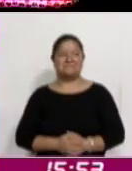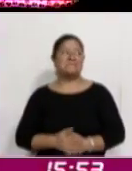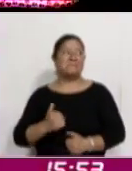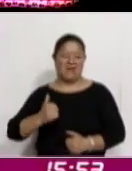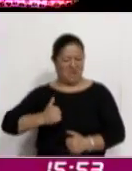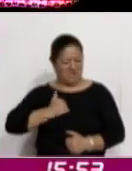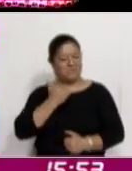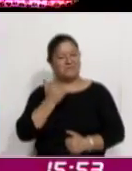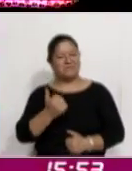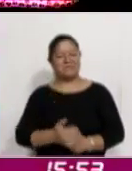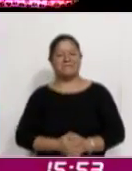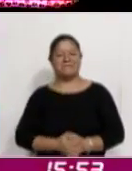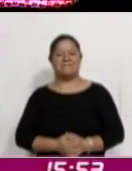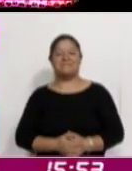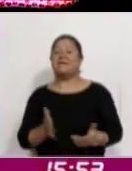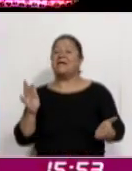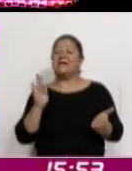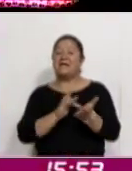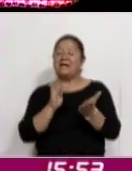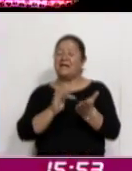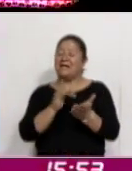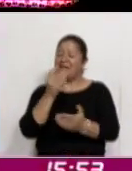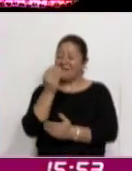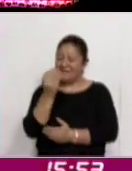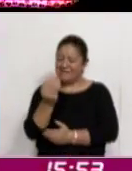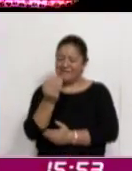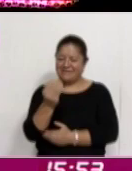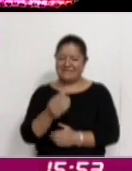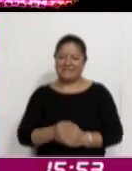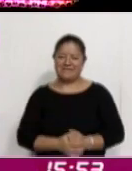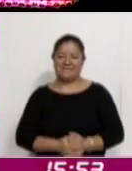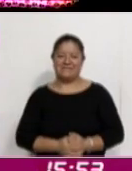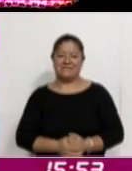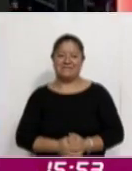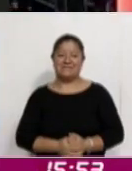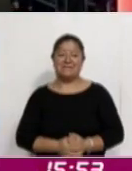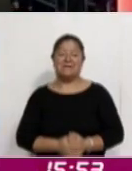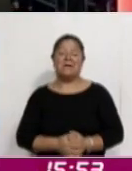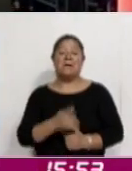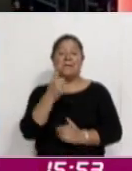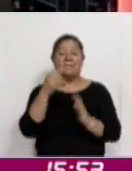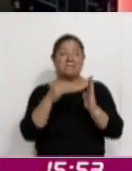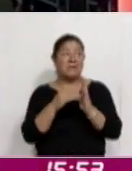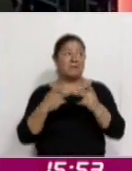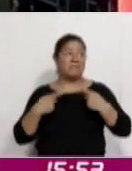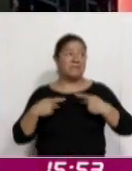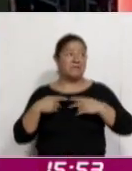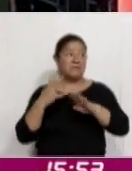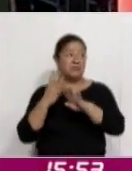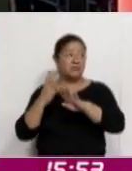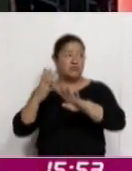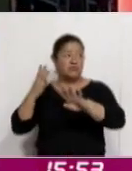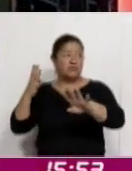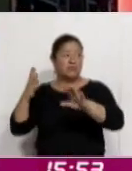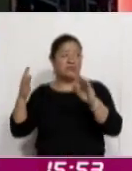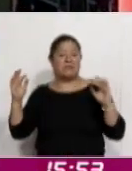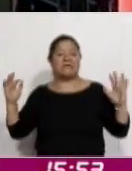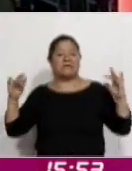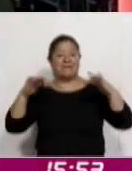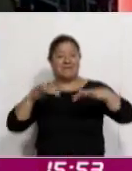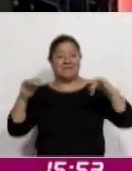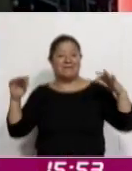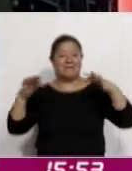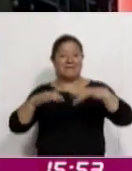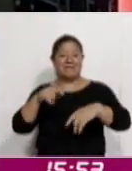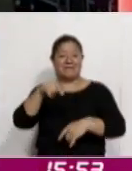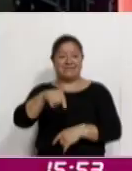Excelente, muchísimas gracias. Gracias, Victoria. Las primeras 1,000 personas que lleguen al Teatro del Pueblo